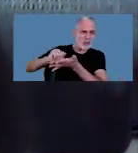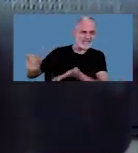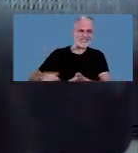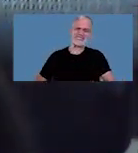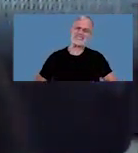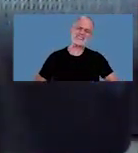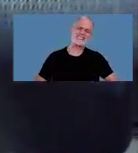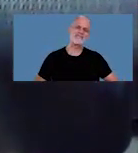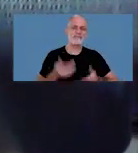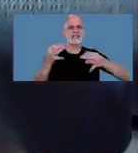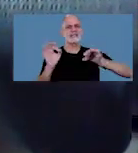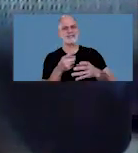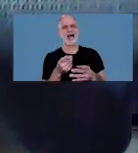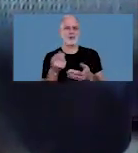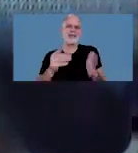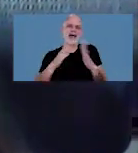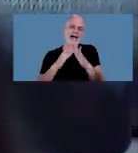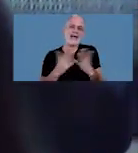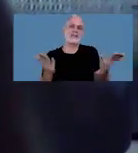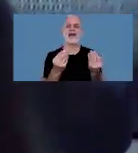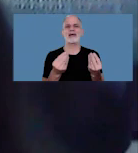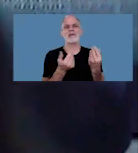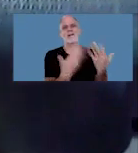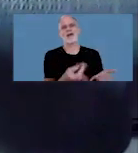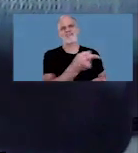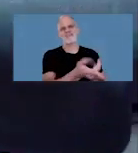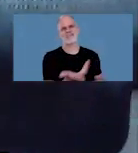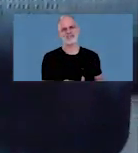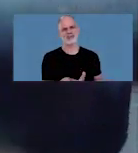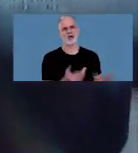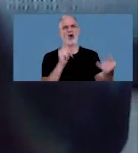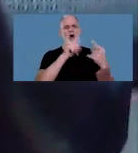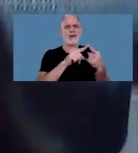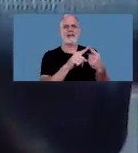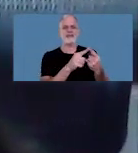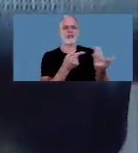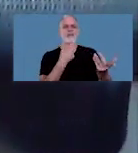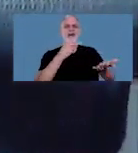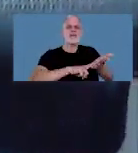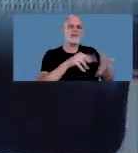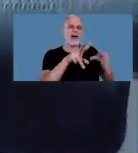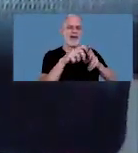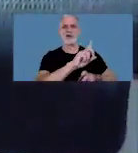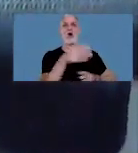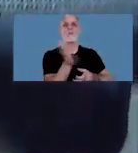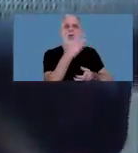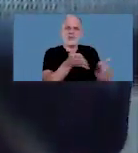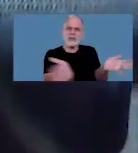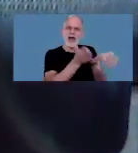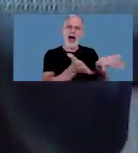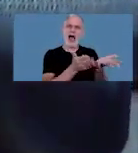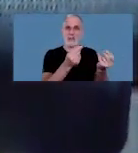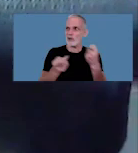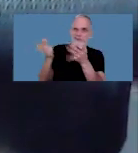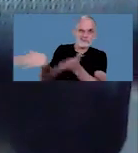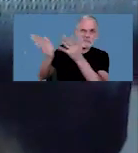Se exime el inmueble por una cuestión de, pues, que es un fin parafiscal, que es la Correcto. productividad. ¿Por qué se lo estoy